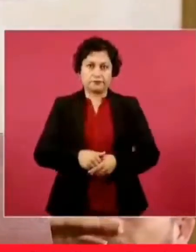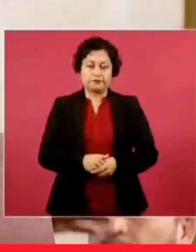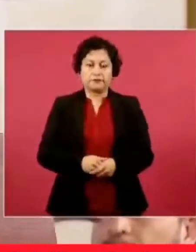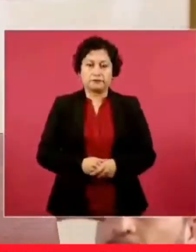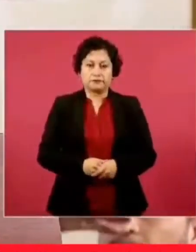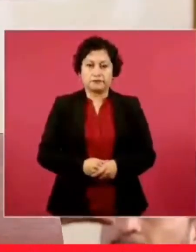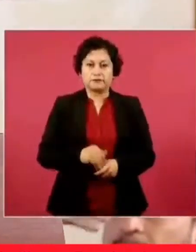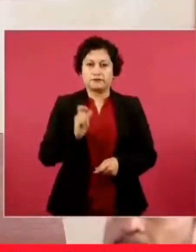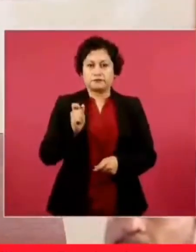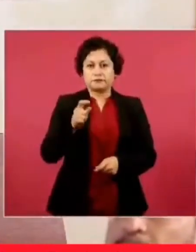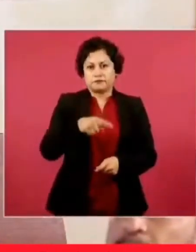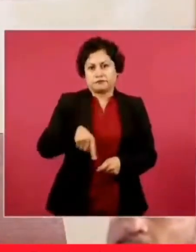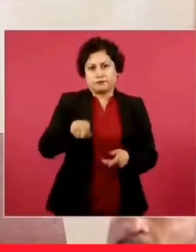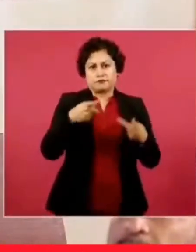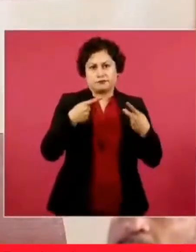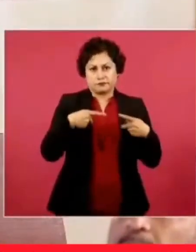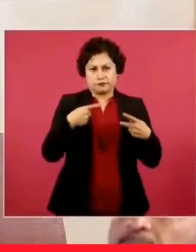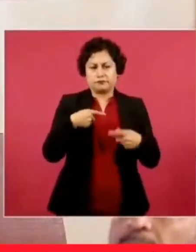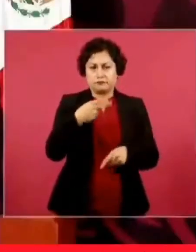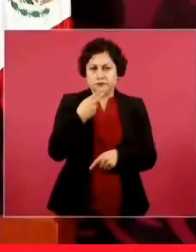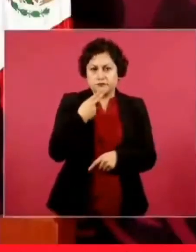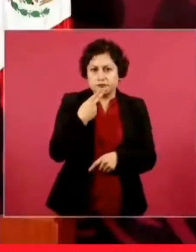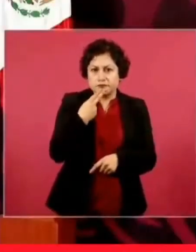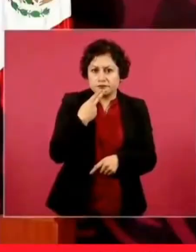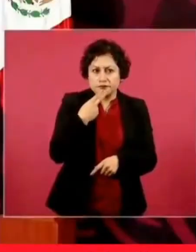que consume la gente pobre.